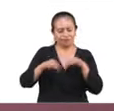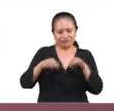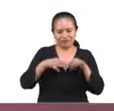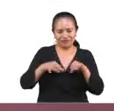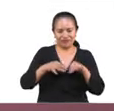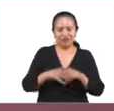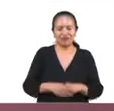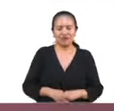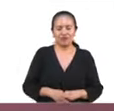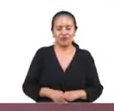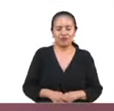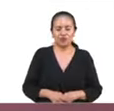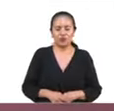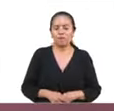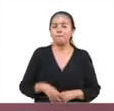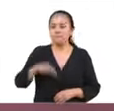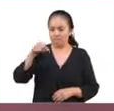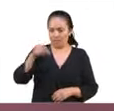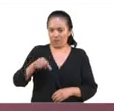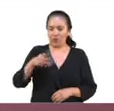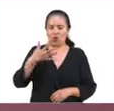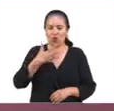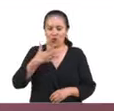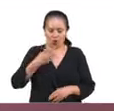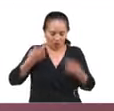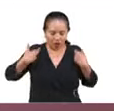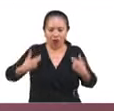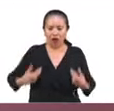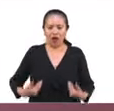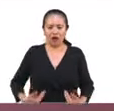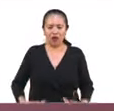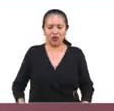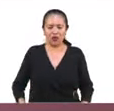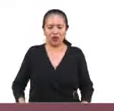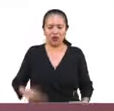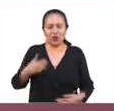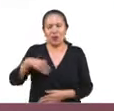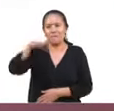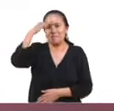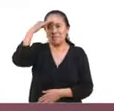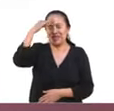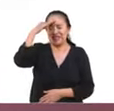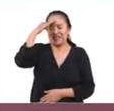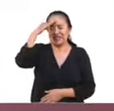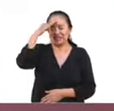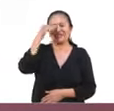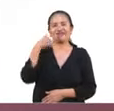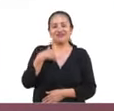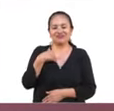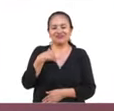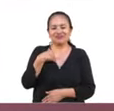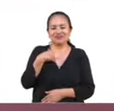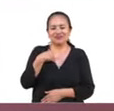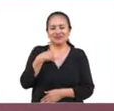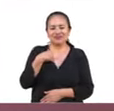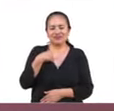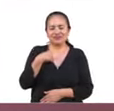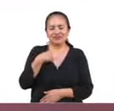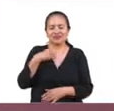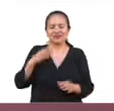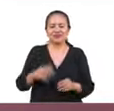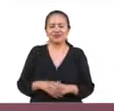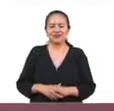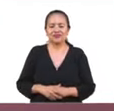Hoy traigo en representación un atuendo que le pensé mucho para aportarlo, no por una